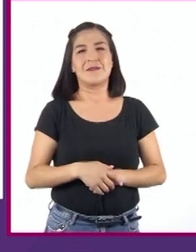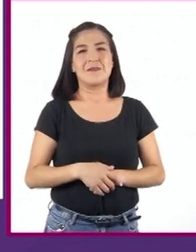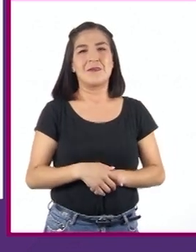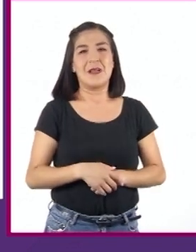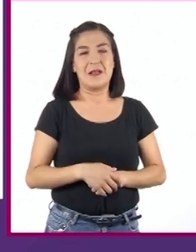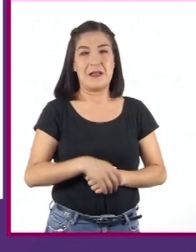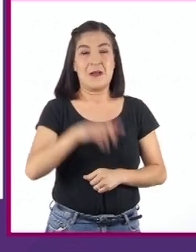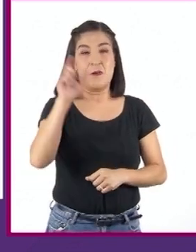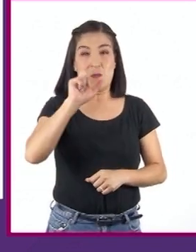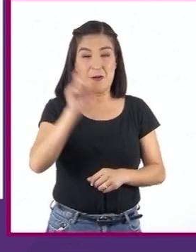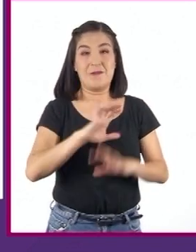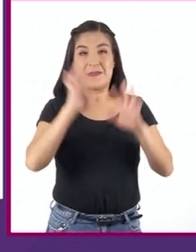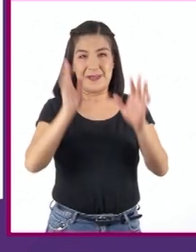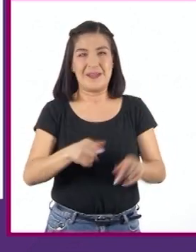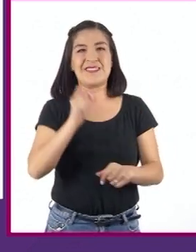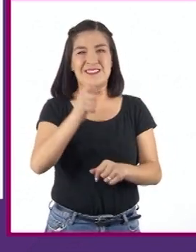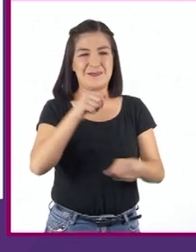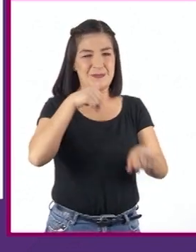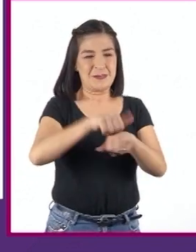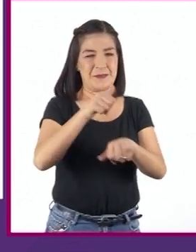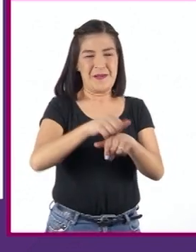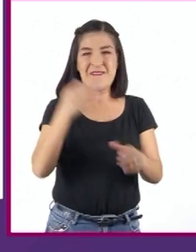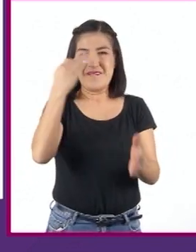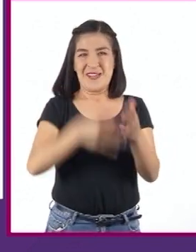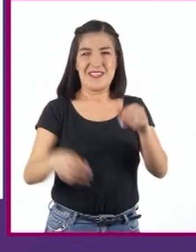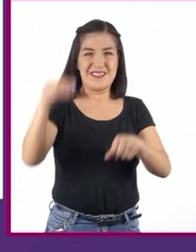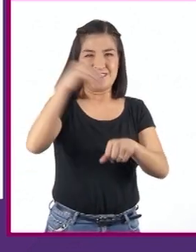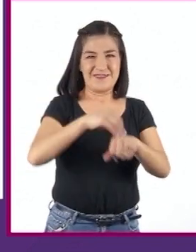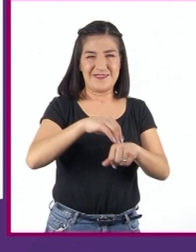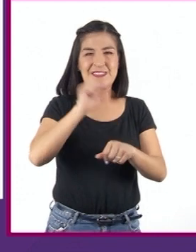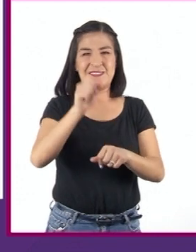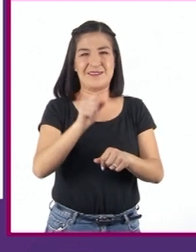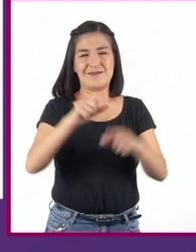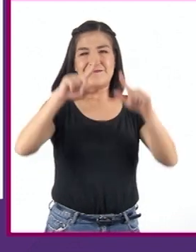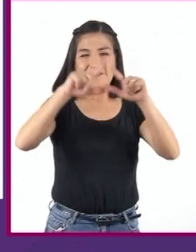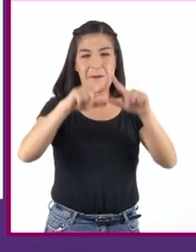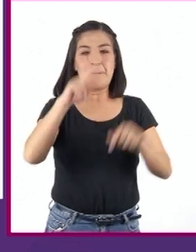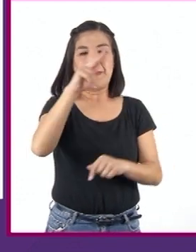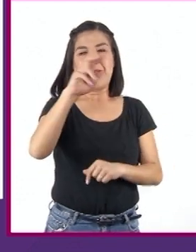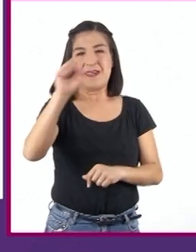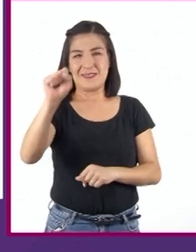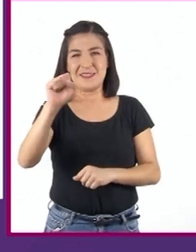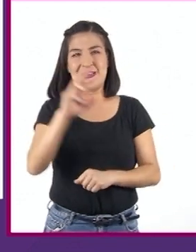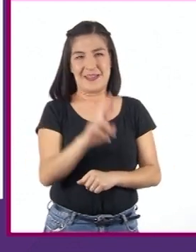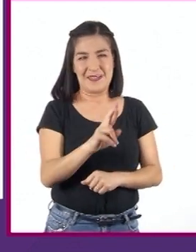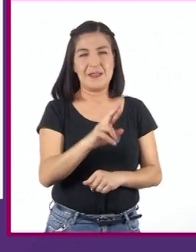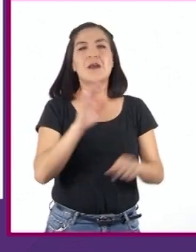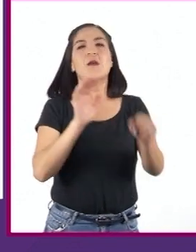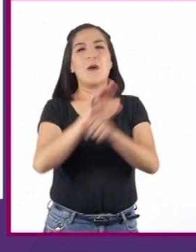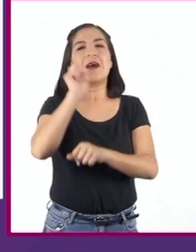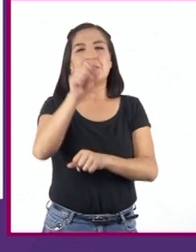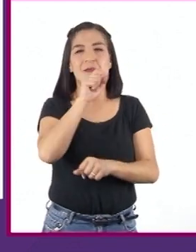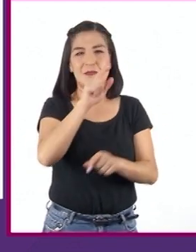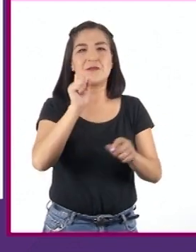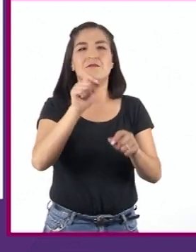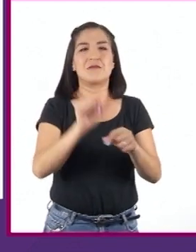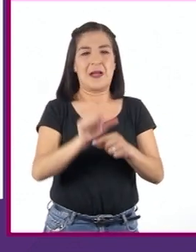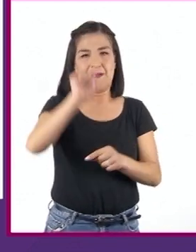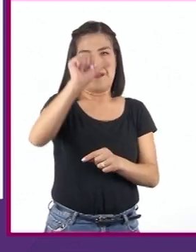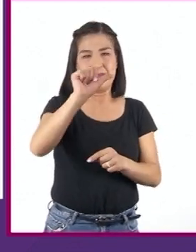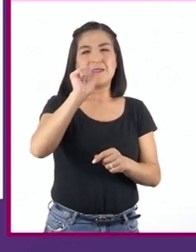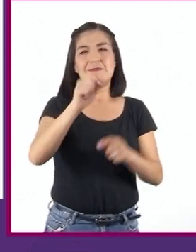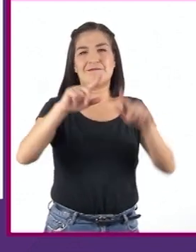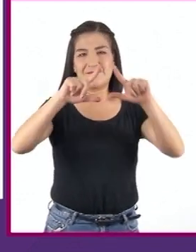lo que obtenemos el cateto que faltaba en el triángulo PSR y que es también la altura del triángulo equilátero.